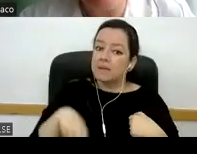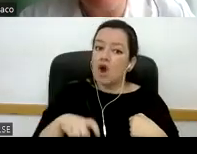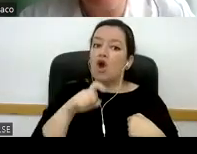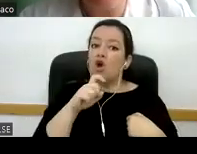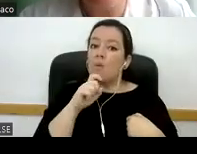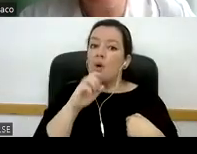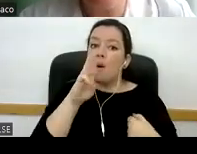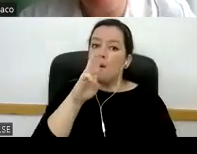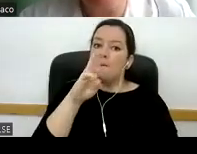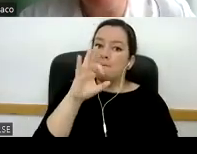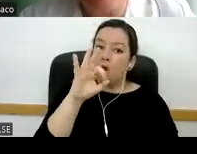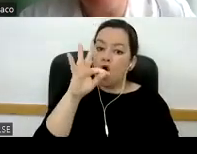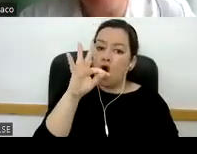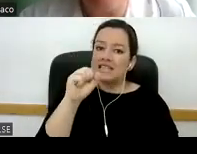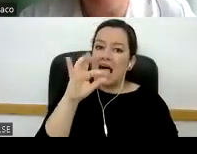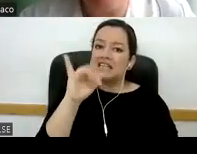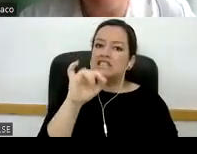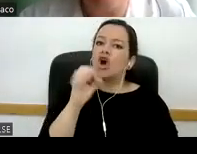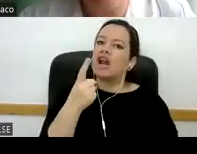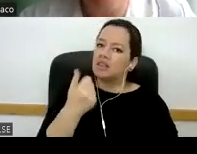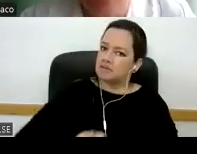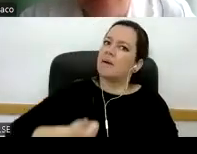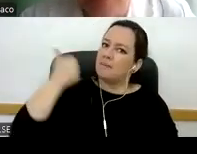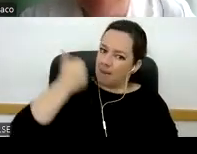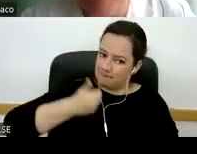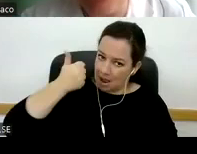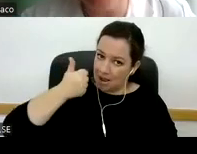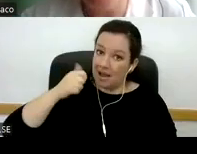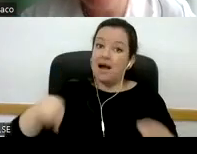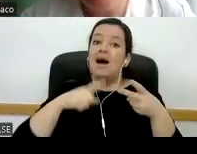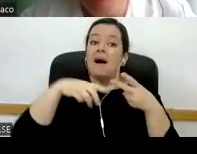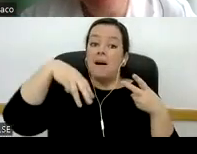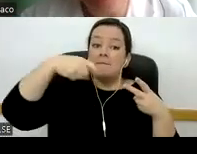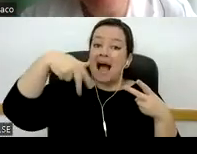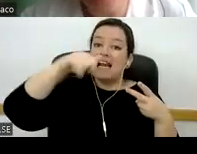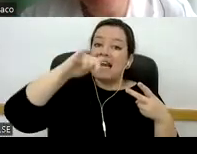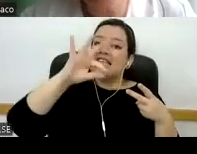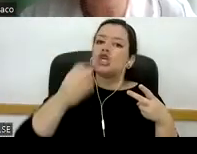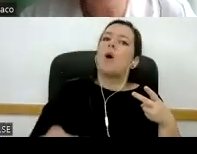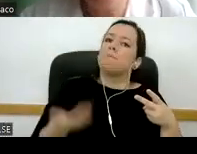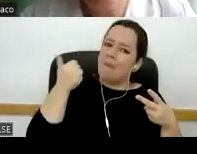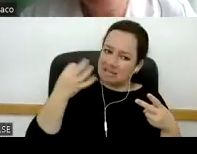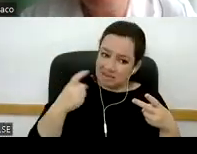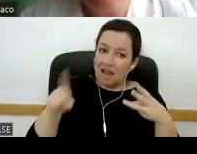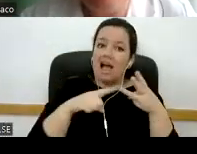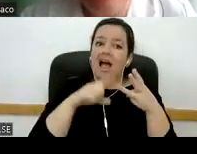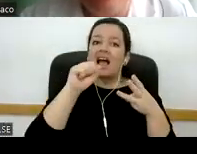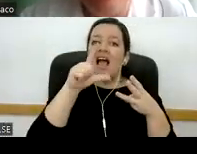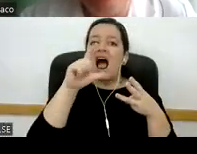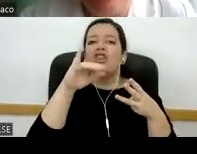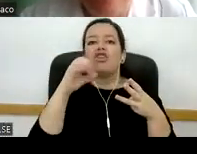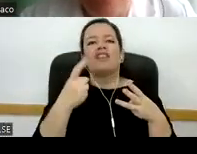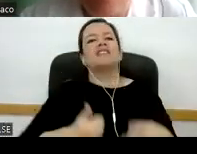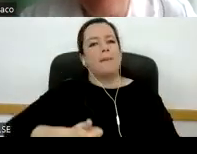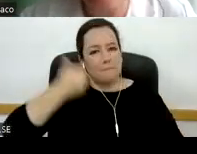de aportar más potasio, magnesio y calcio, con lo que con los 3 elementos, vamos a conseguir sobre todo disminuir